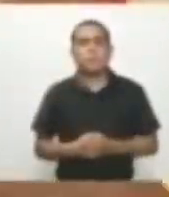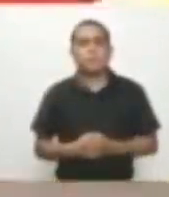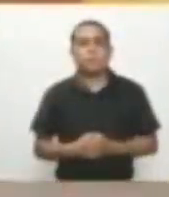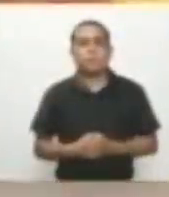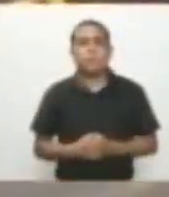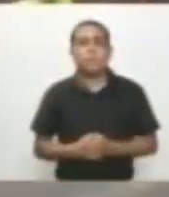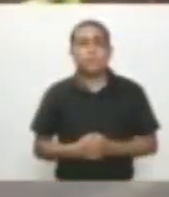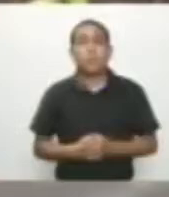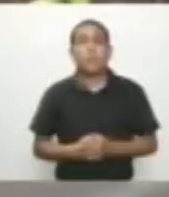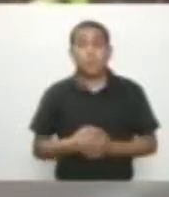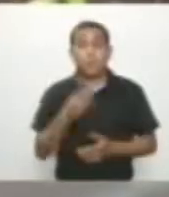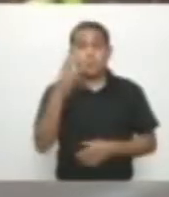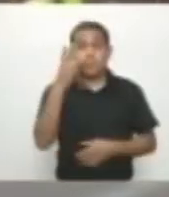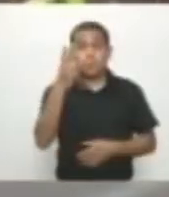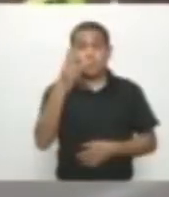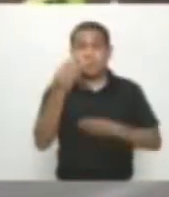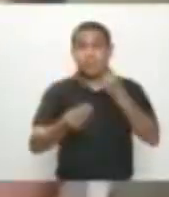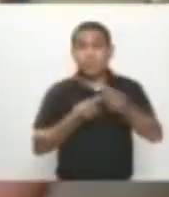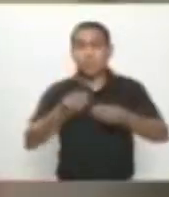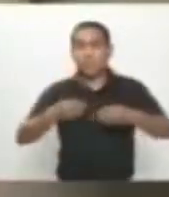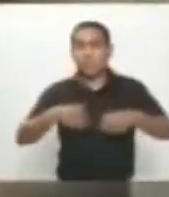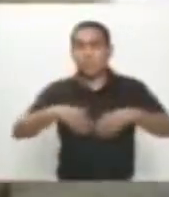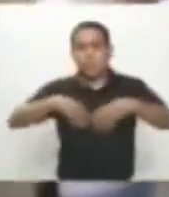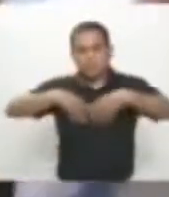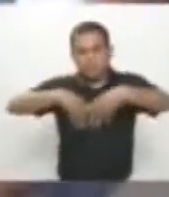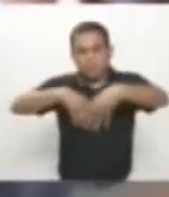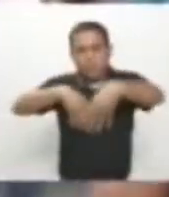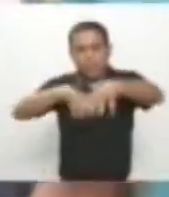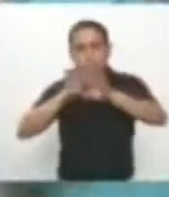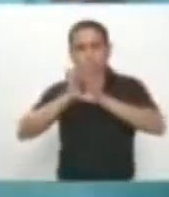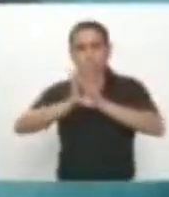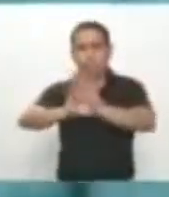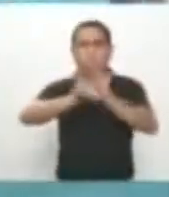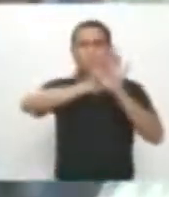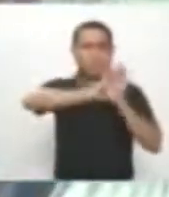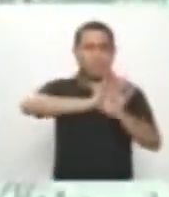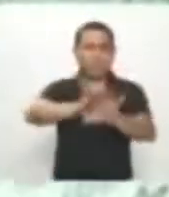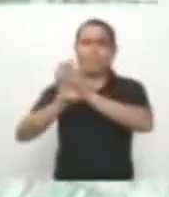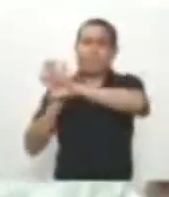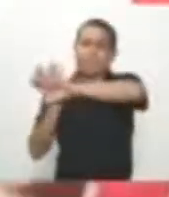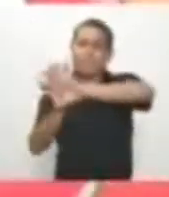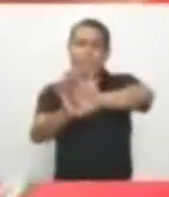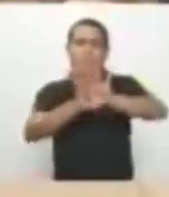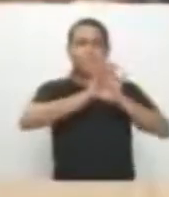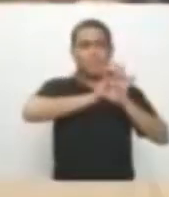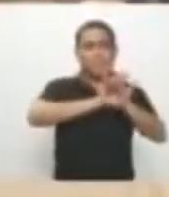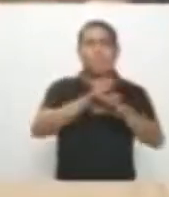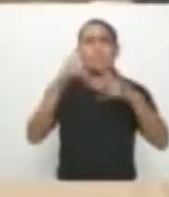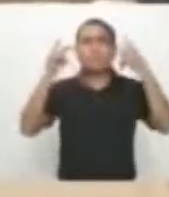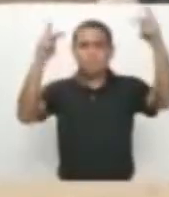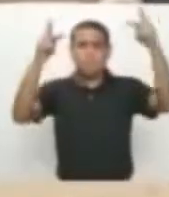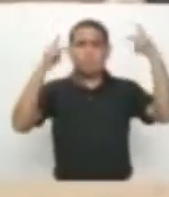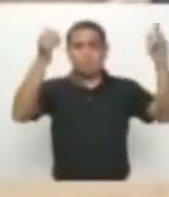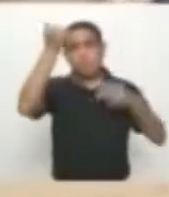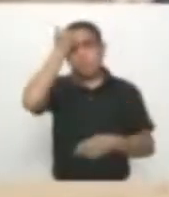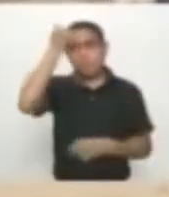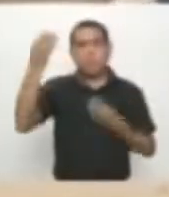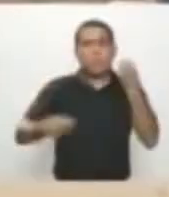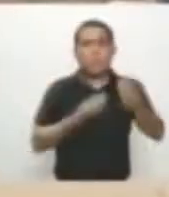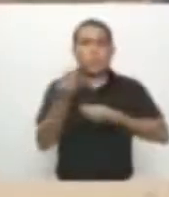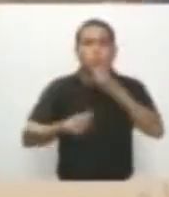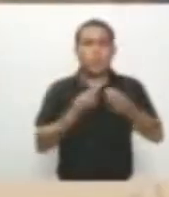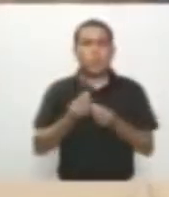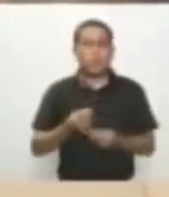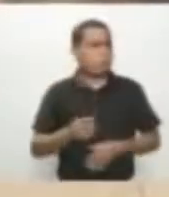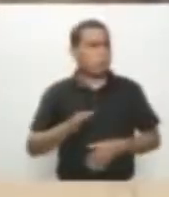Con tres movilizaciones que partieron de distintos puntos de Sincelejo, los maestros se tomaron las calles de esta ciudad para expresar su inconformismo por